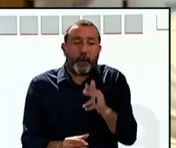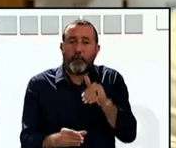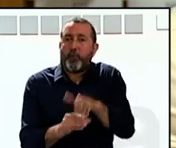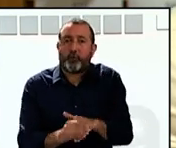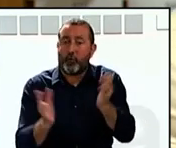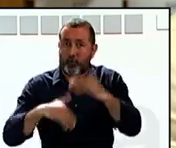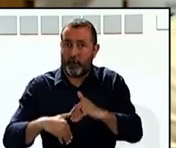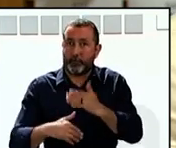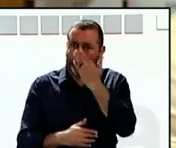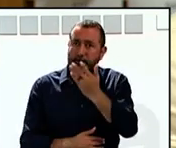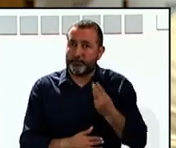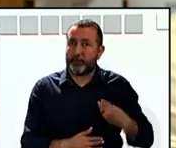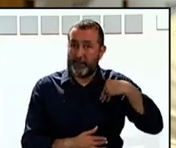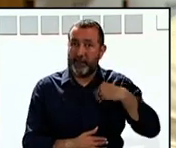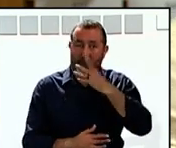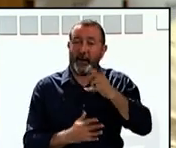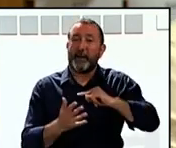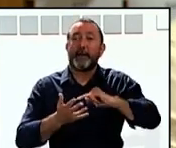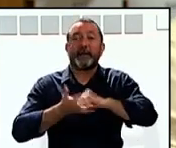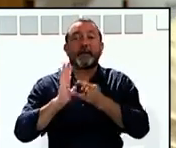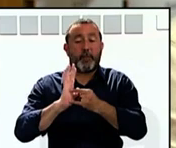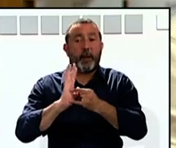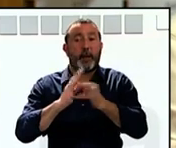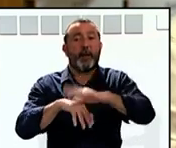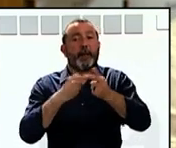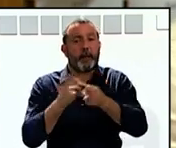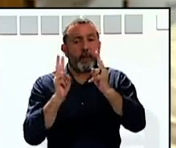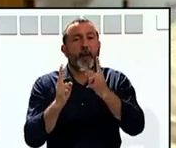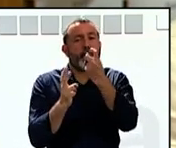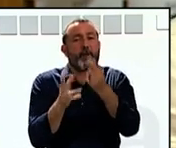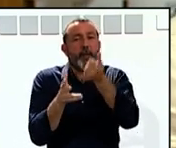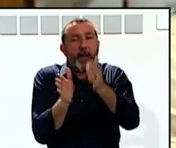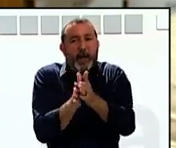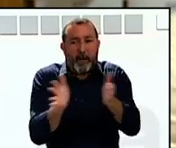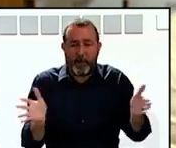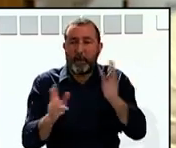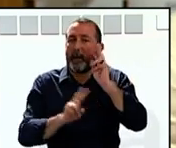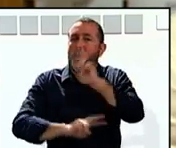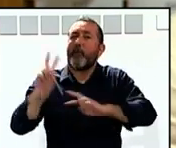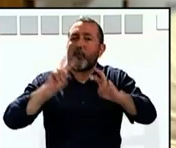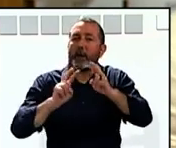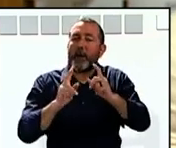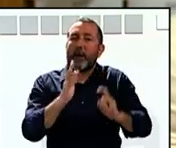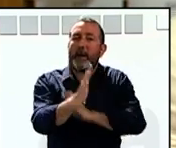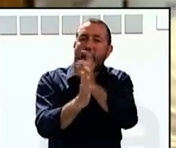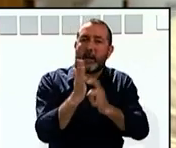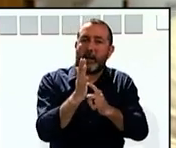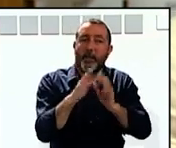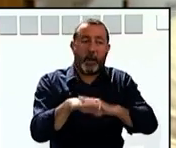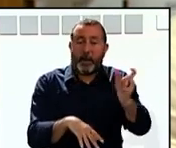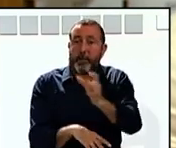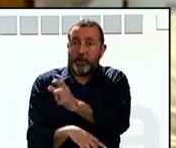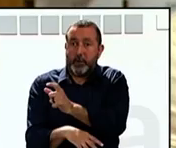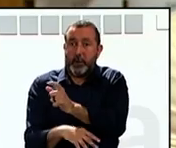es una pena el sistema democrático en realidad tiene que abrirse un poco más para buscar vías legales que permiten a personas en este caso